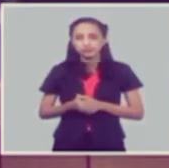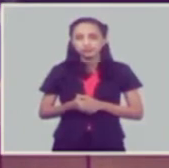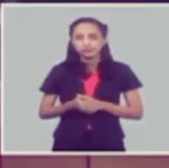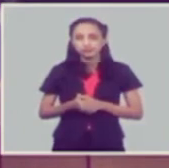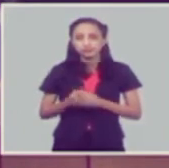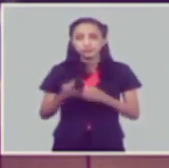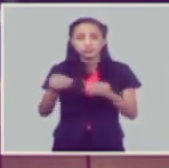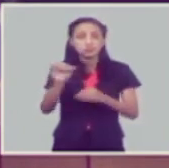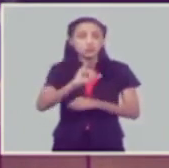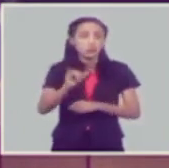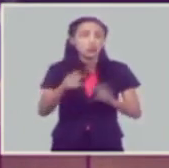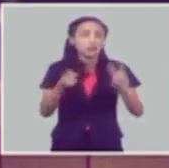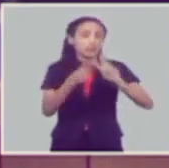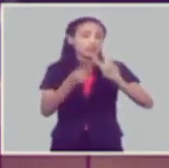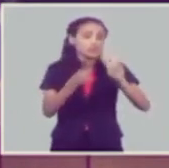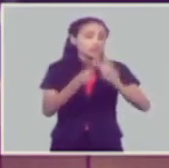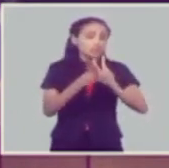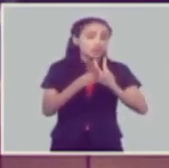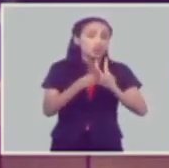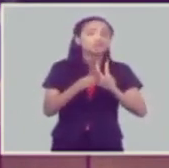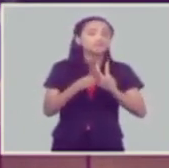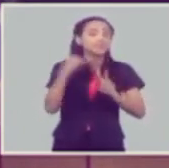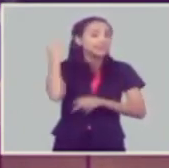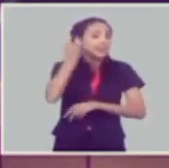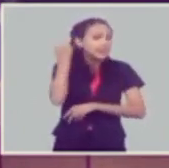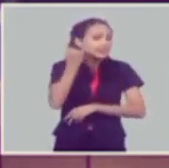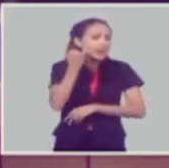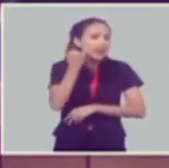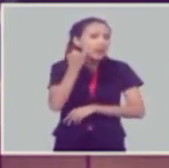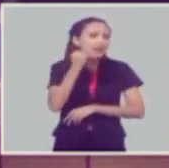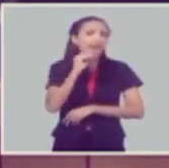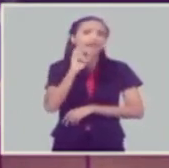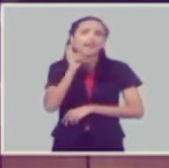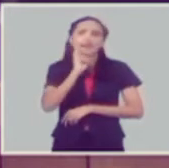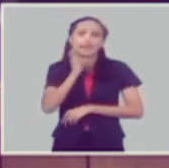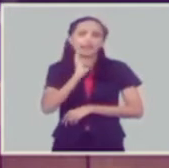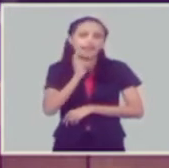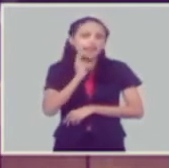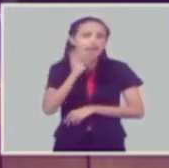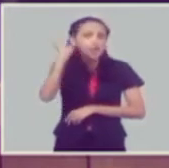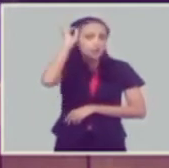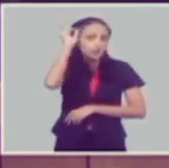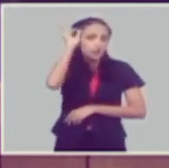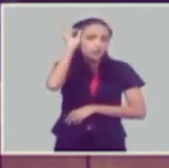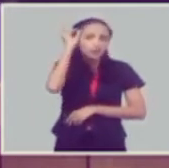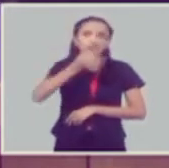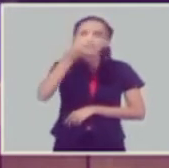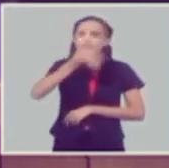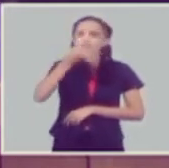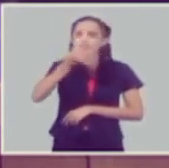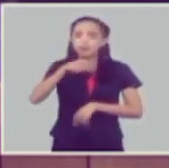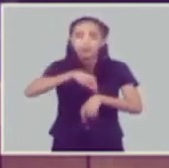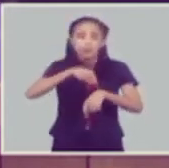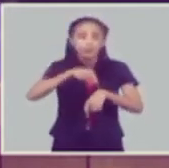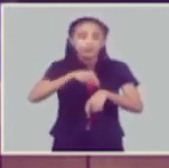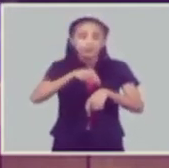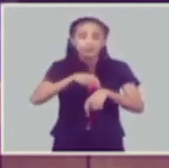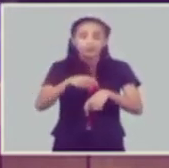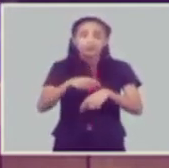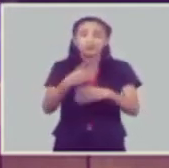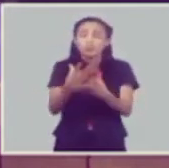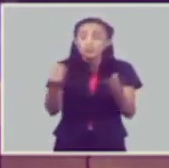para amplificarla en español y en inglés. Inflan tanto los hechos que en un momento de tantos desafíos y